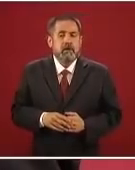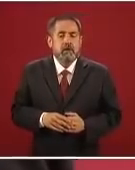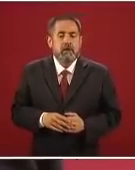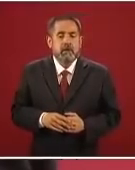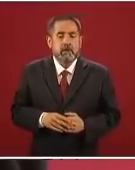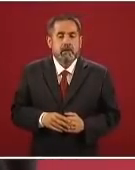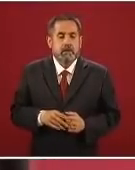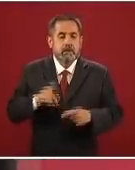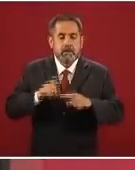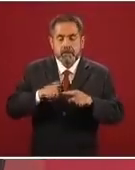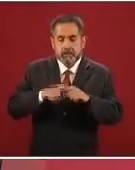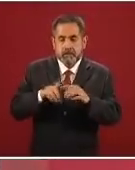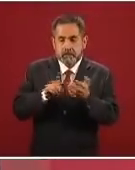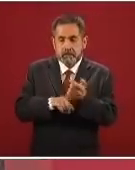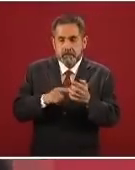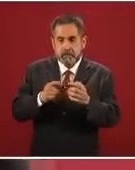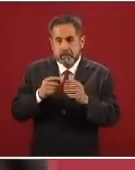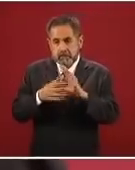¿quiénes